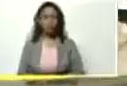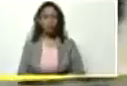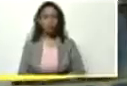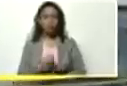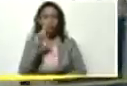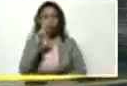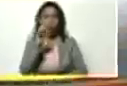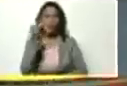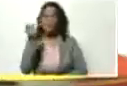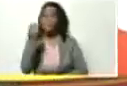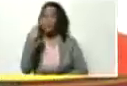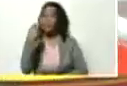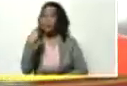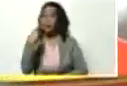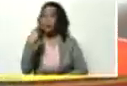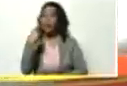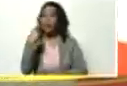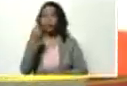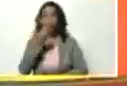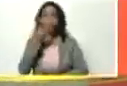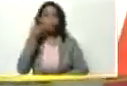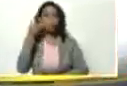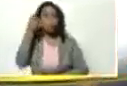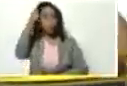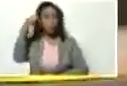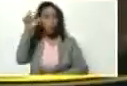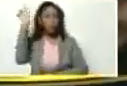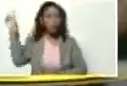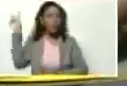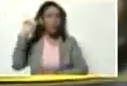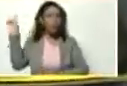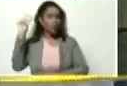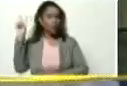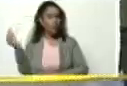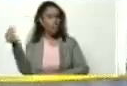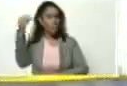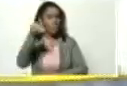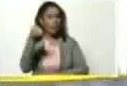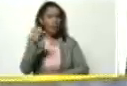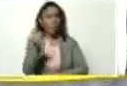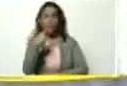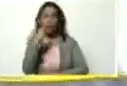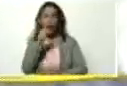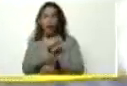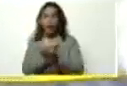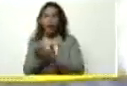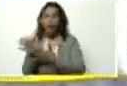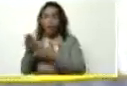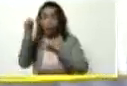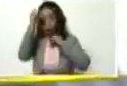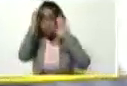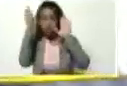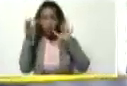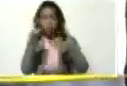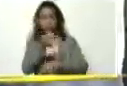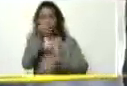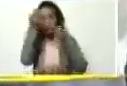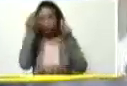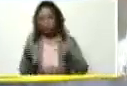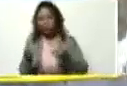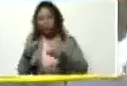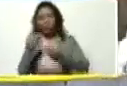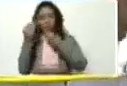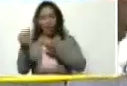de una medicina que dignifica al pueblo venezolano, además una medicina gratuita, una atención de calidad, la que brindan